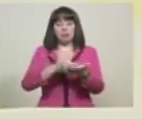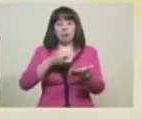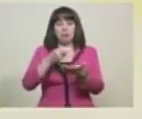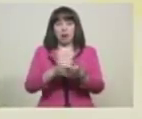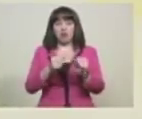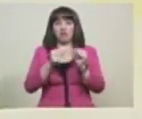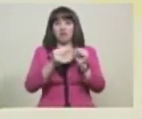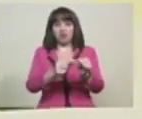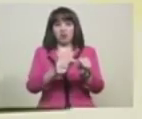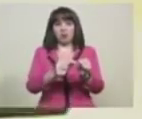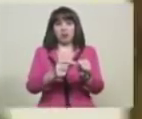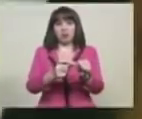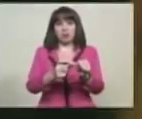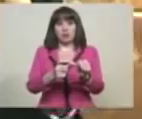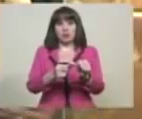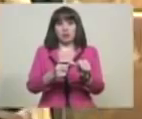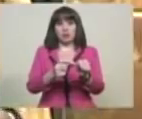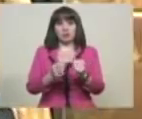fijar